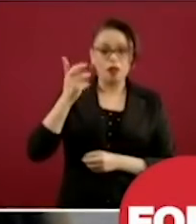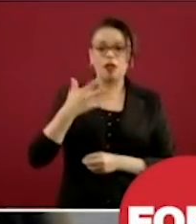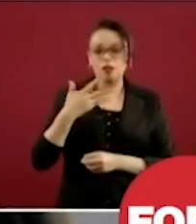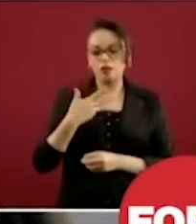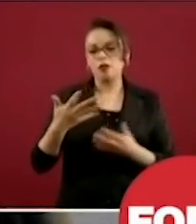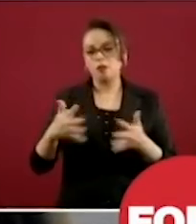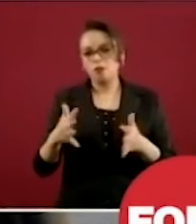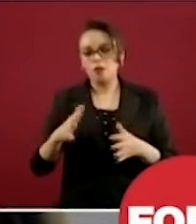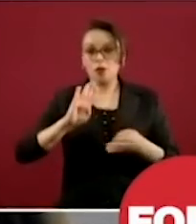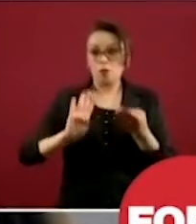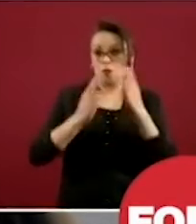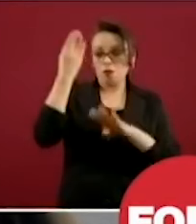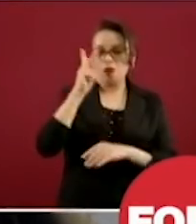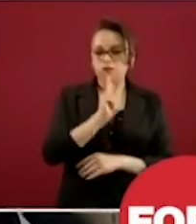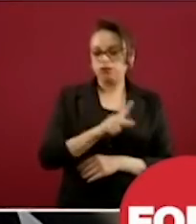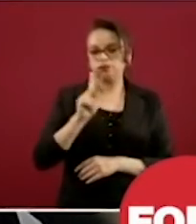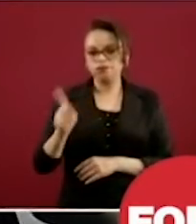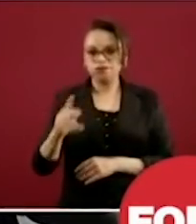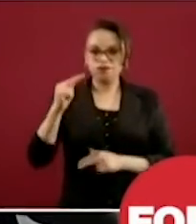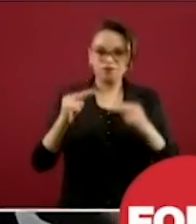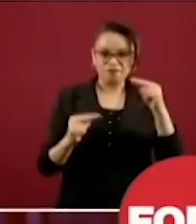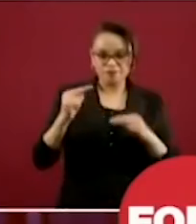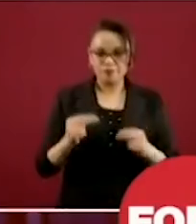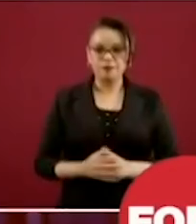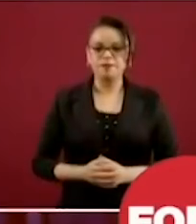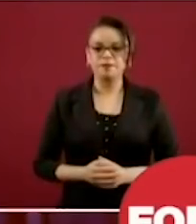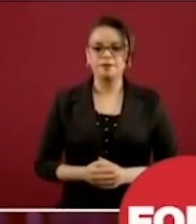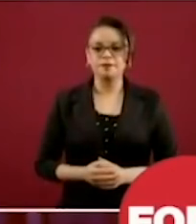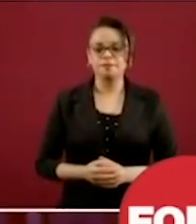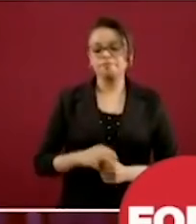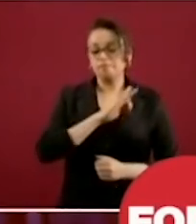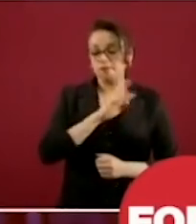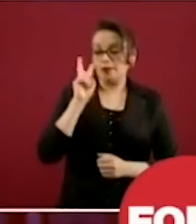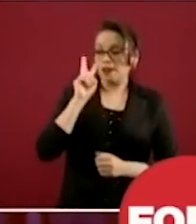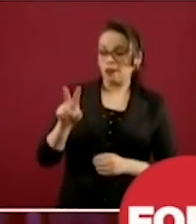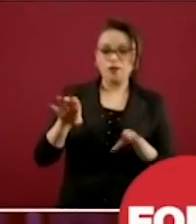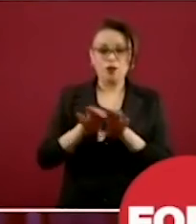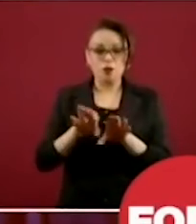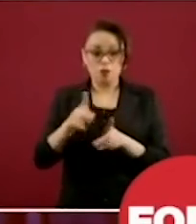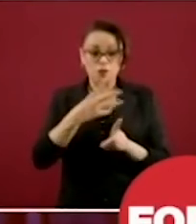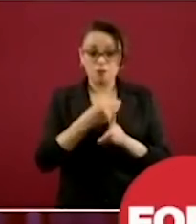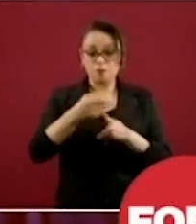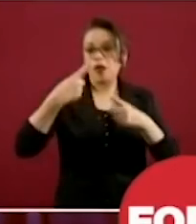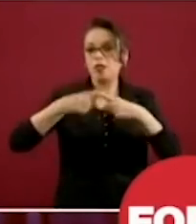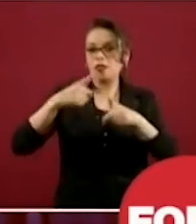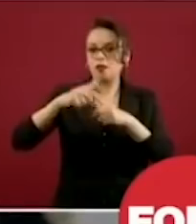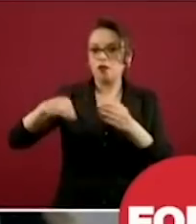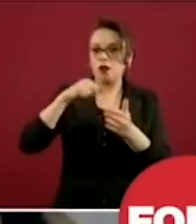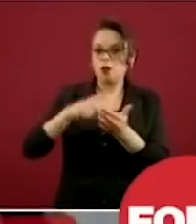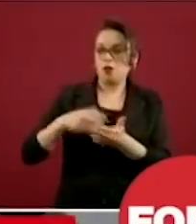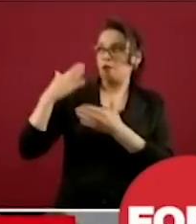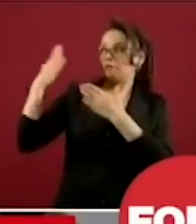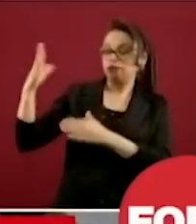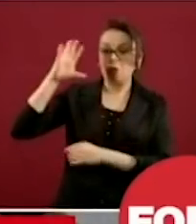mundo. Pero claro, la diferencia viene ya cómo se está llevando a cabo esta transmisión en las diferentes regiones de la OMS, y lo podemos